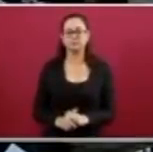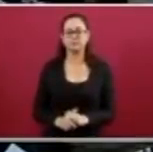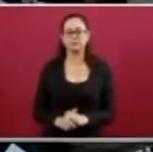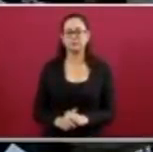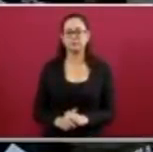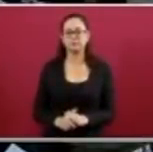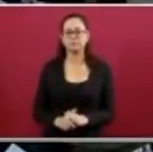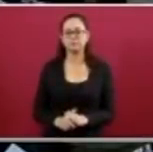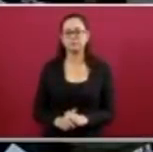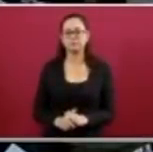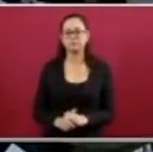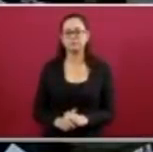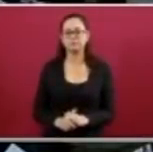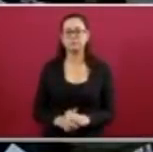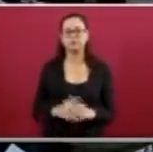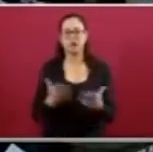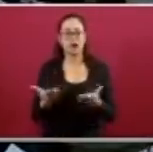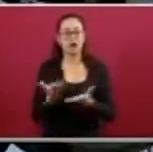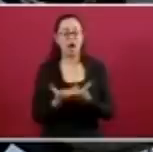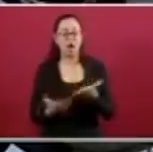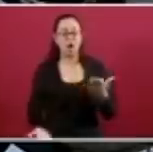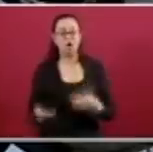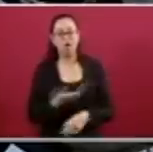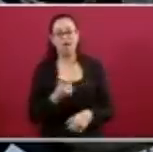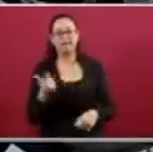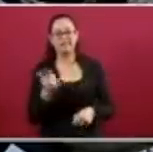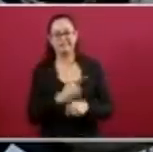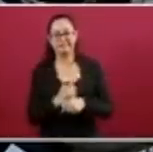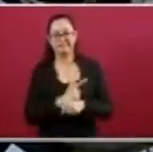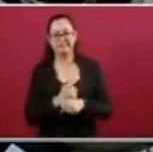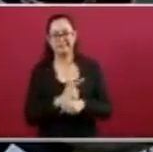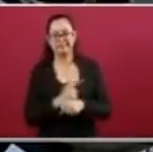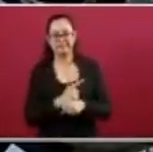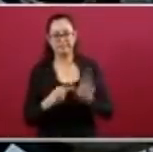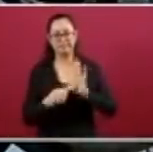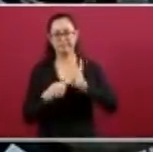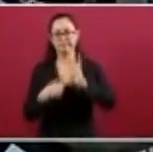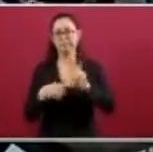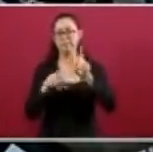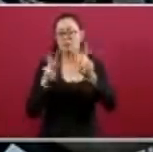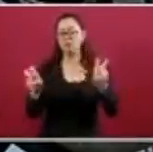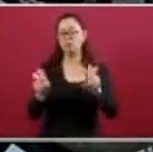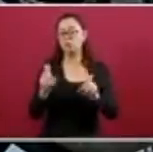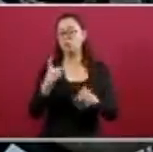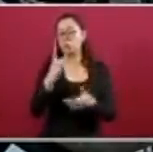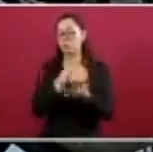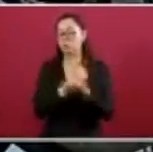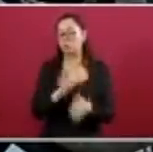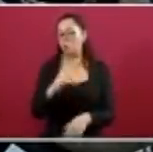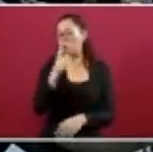el licenciado Bartlett les contesta sobre un contrato de una empresa